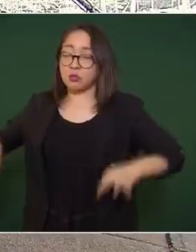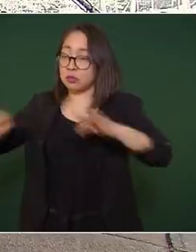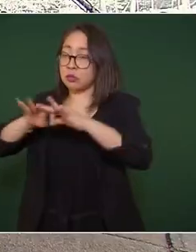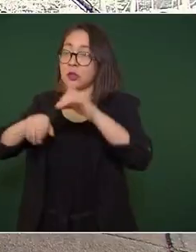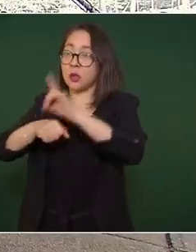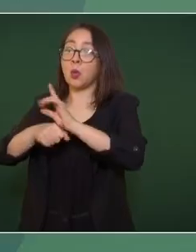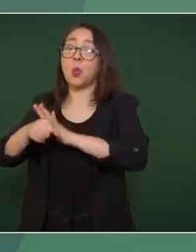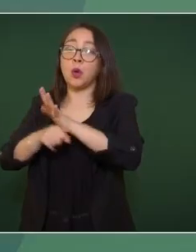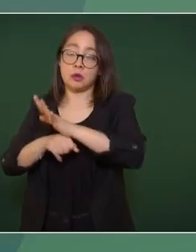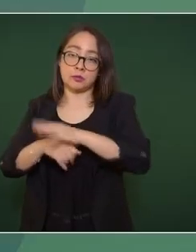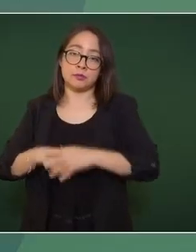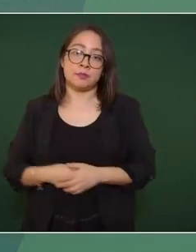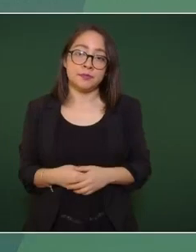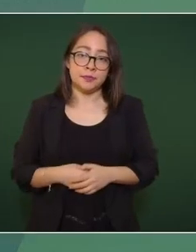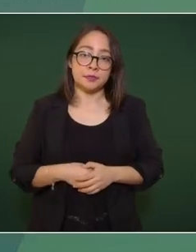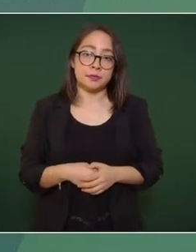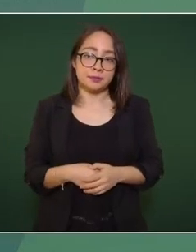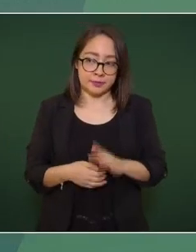sigo